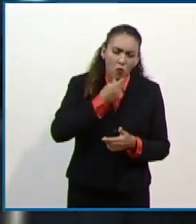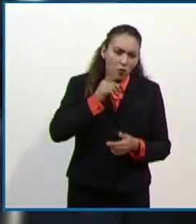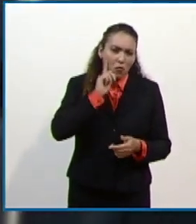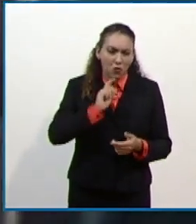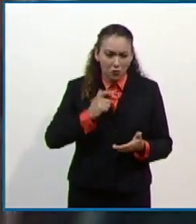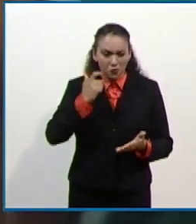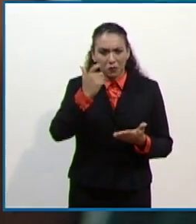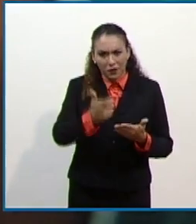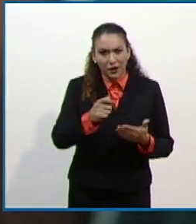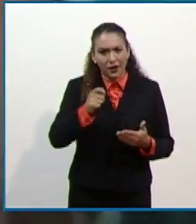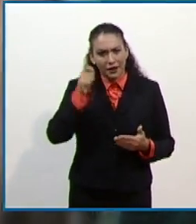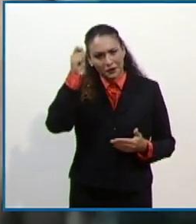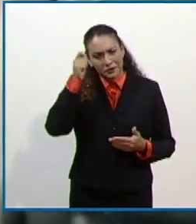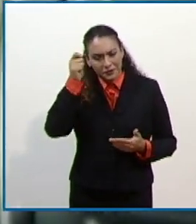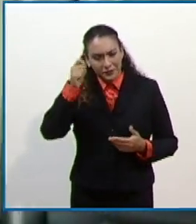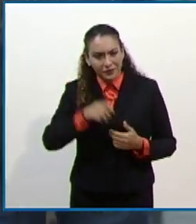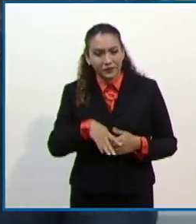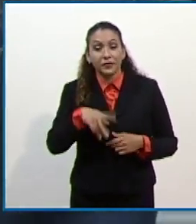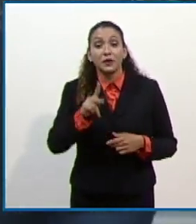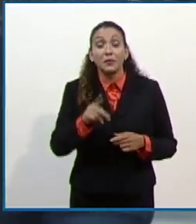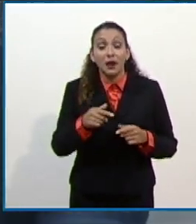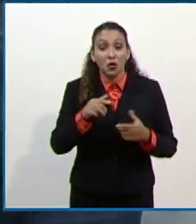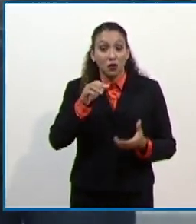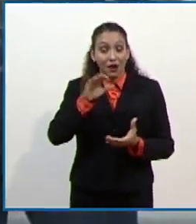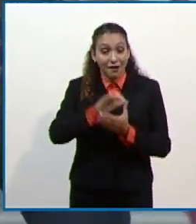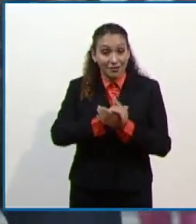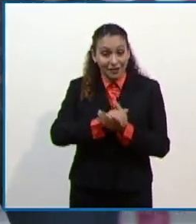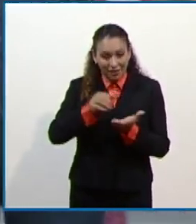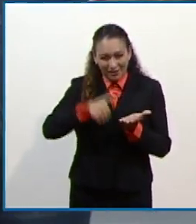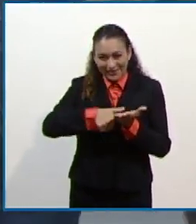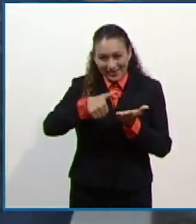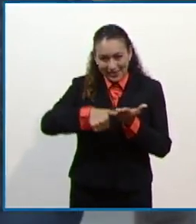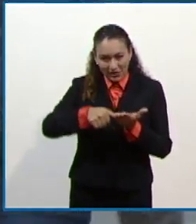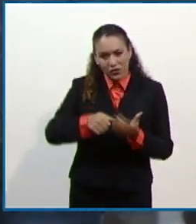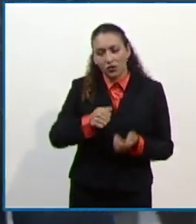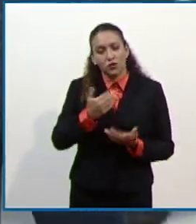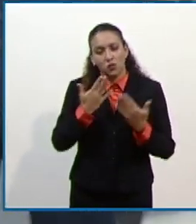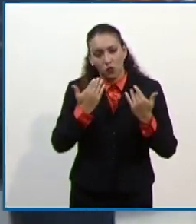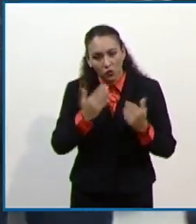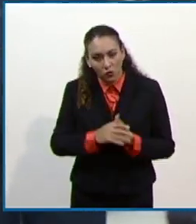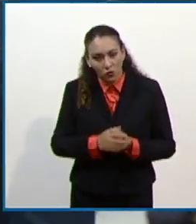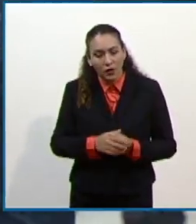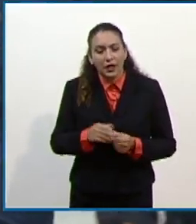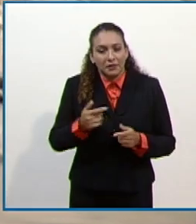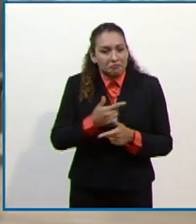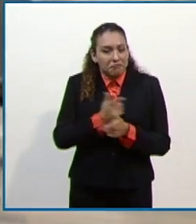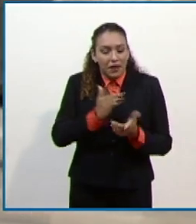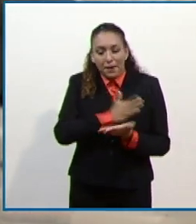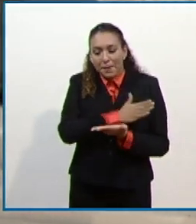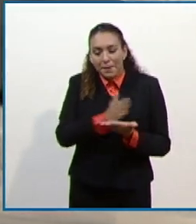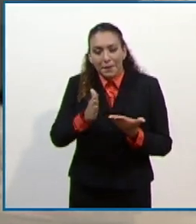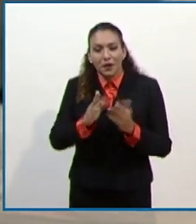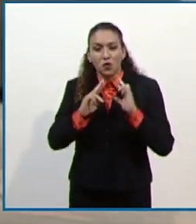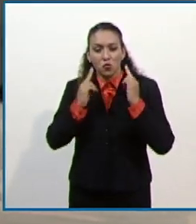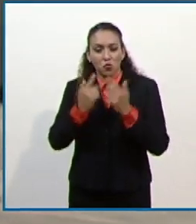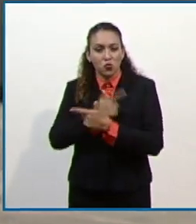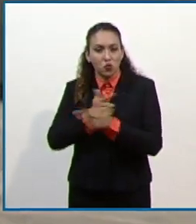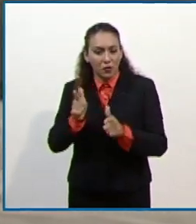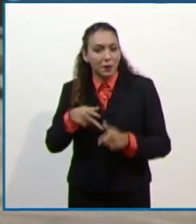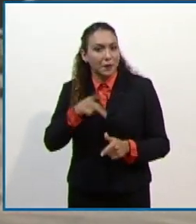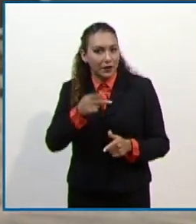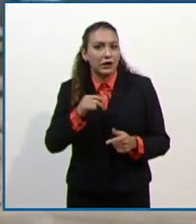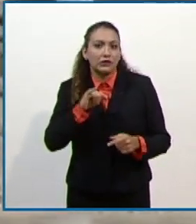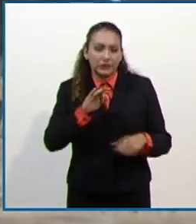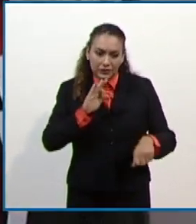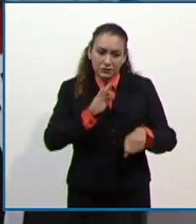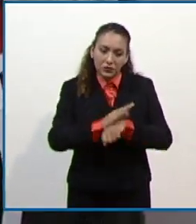la cónyuge y se mantuvieran libres de matrimonio durante el concubinato, al considerarlo violatorio del derecho a la igualdad y de protección